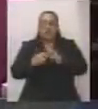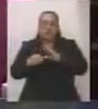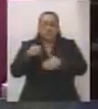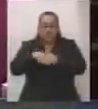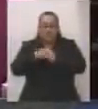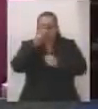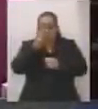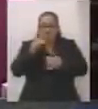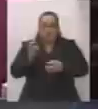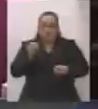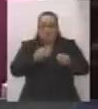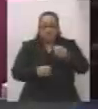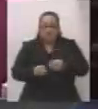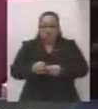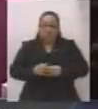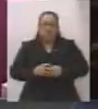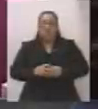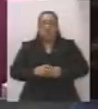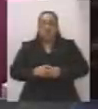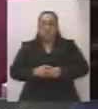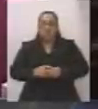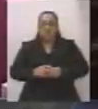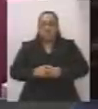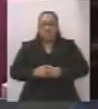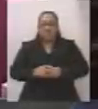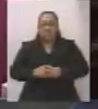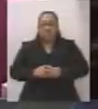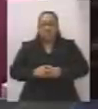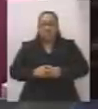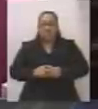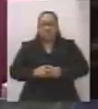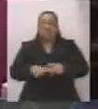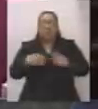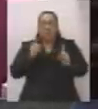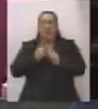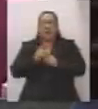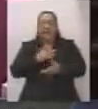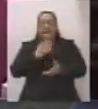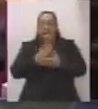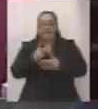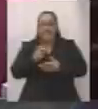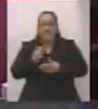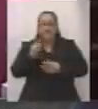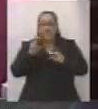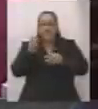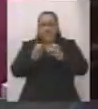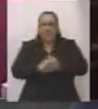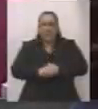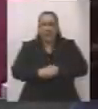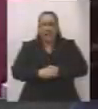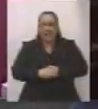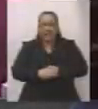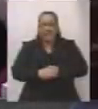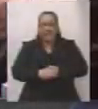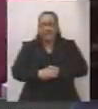Perú aporten o contribuyen a afrontar el problema de la desigualdad económica que